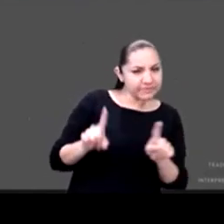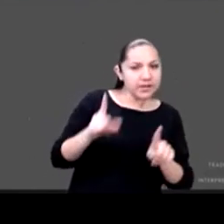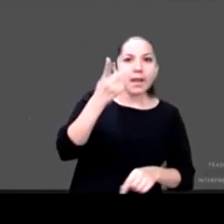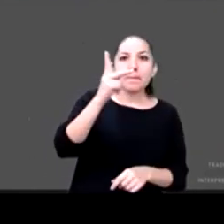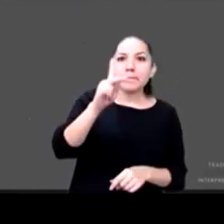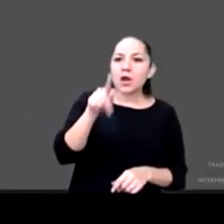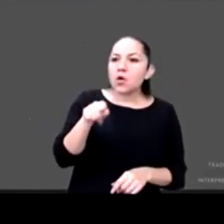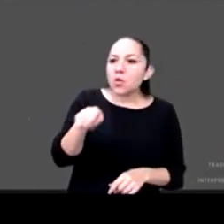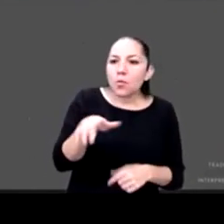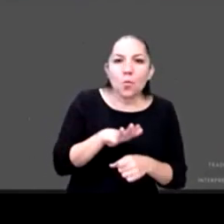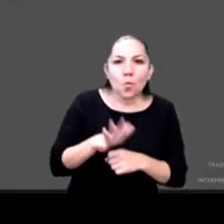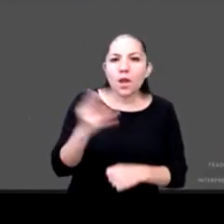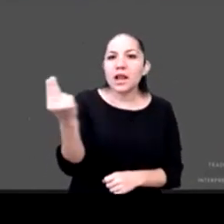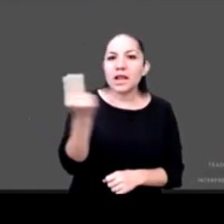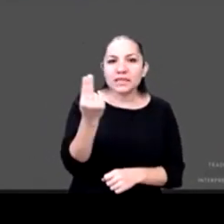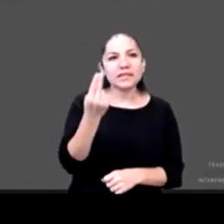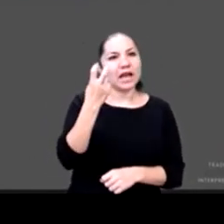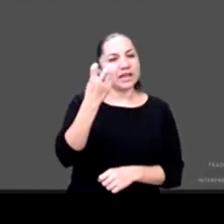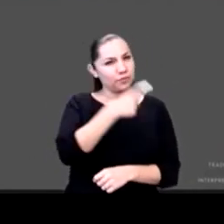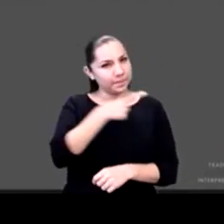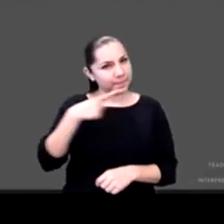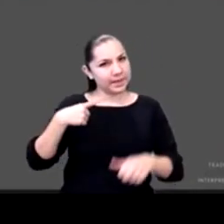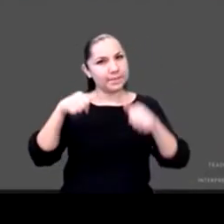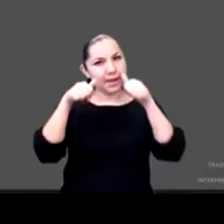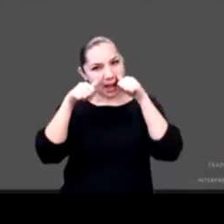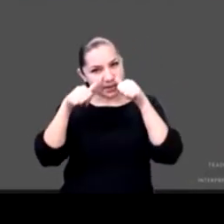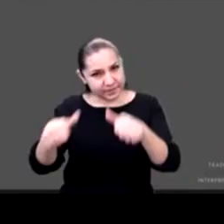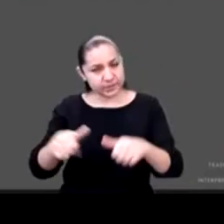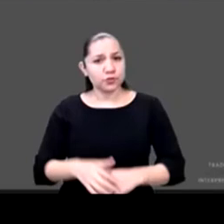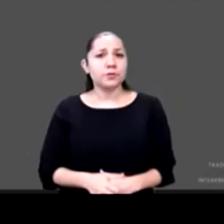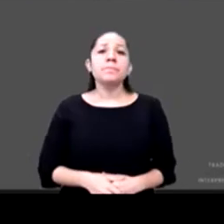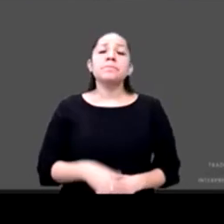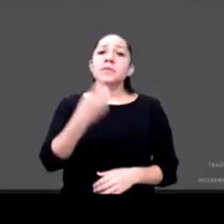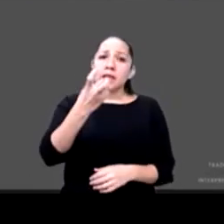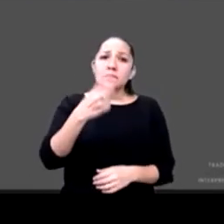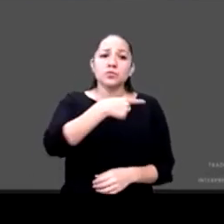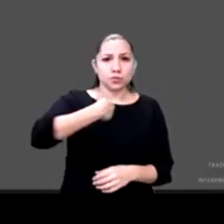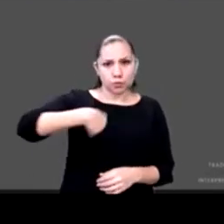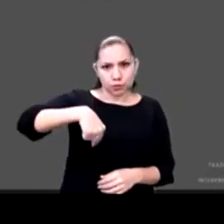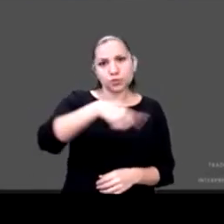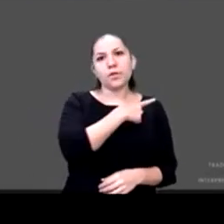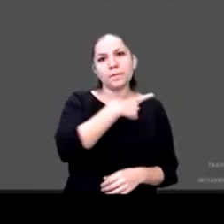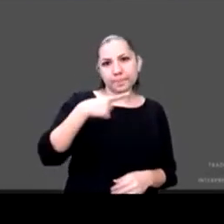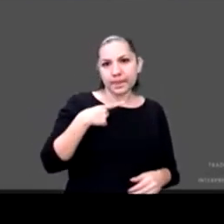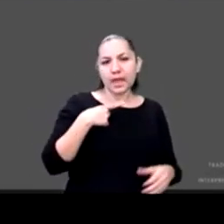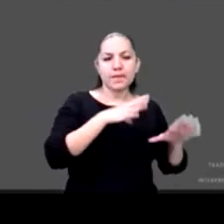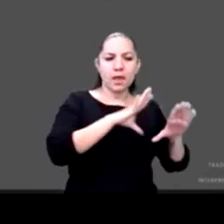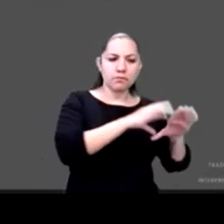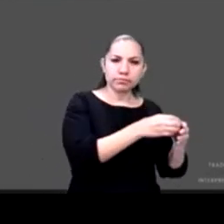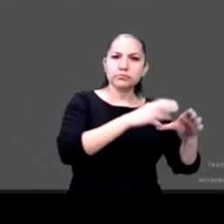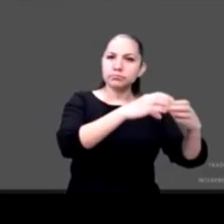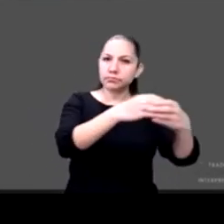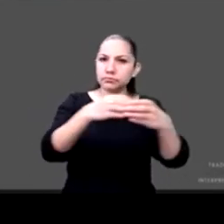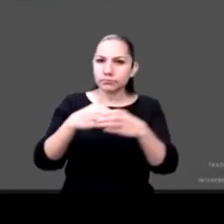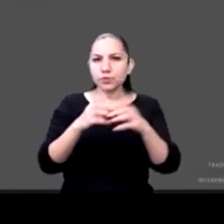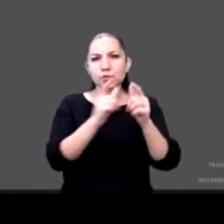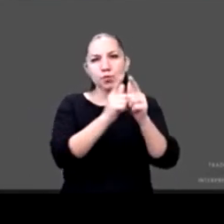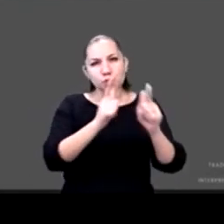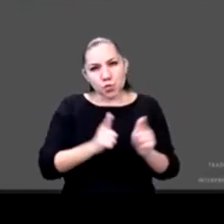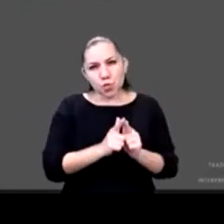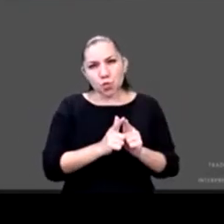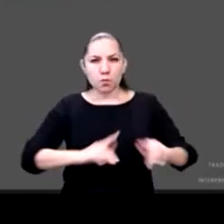cómo podemos nosotros mismos, como organizaciones también, manejar las emociones y cómo